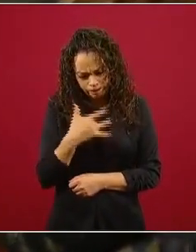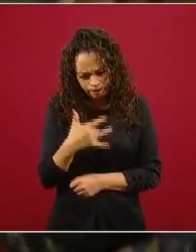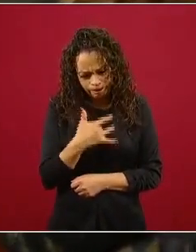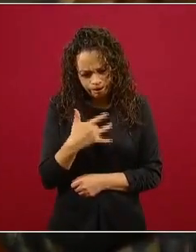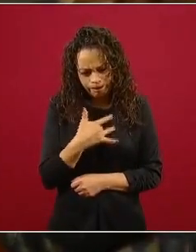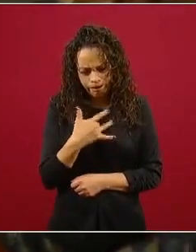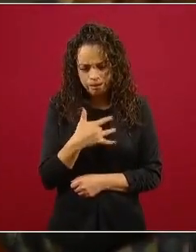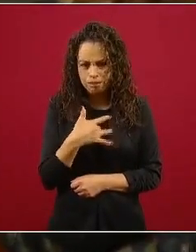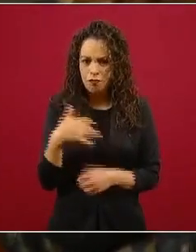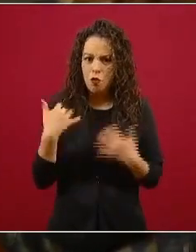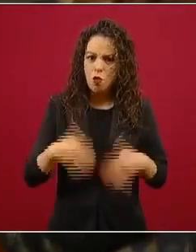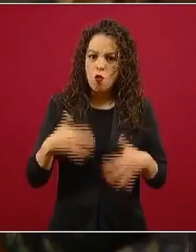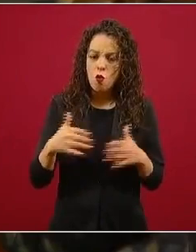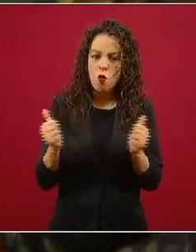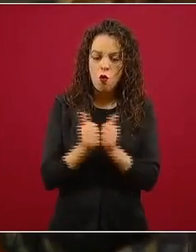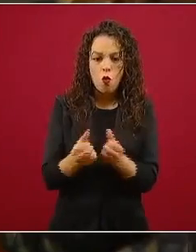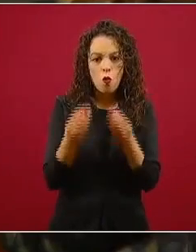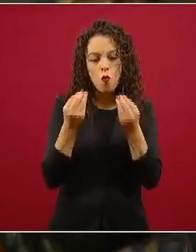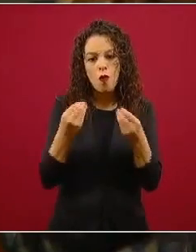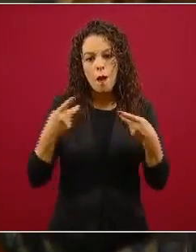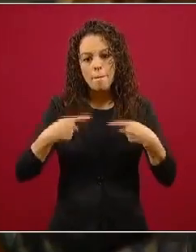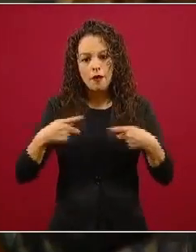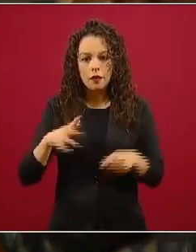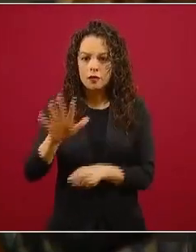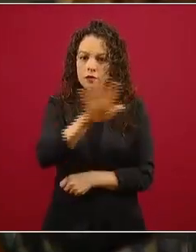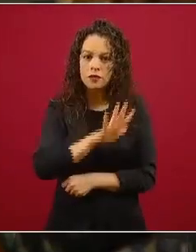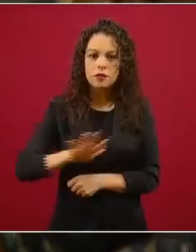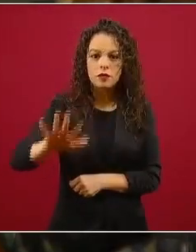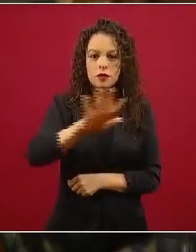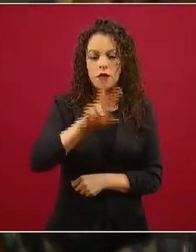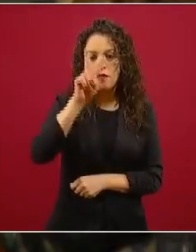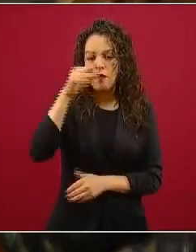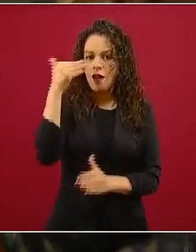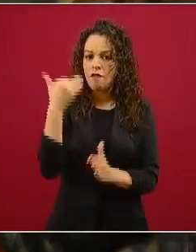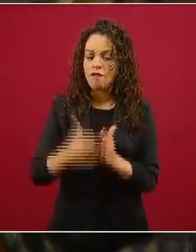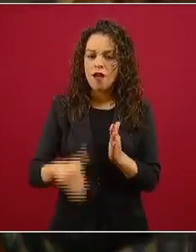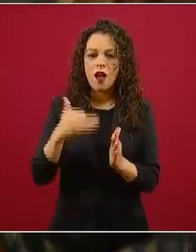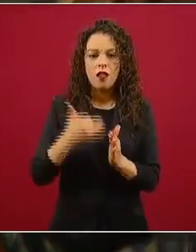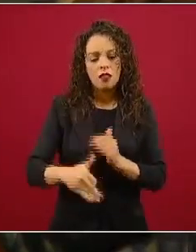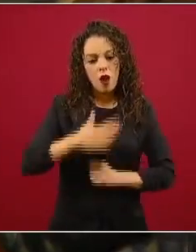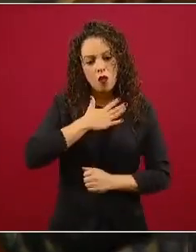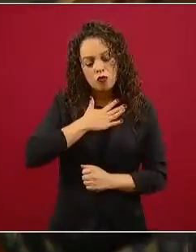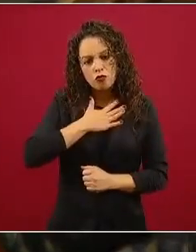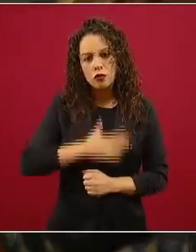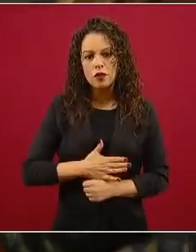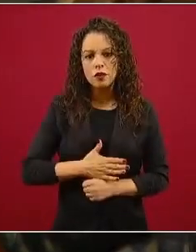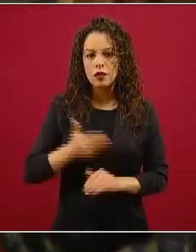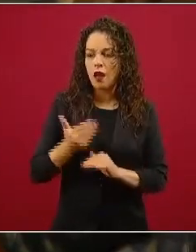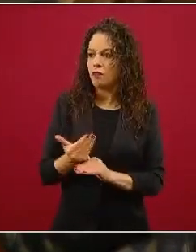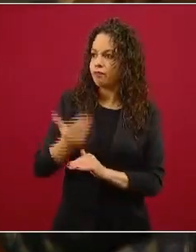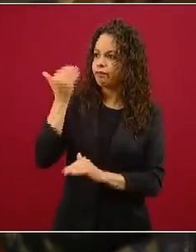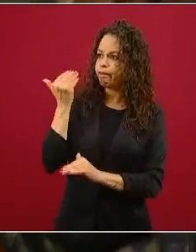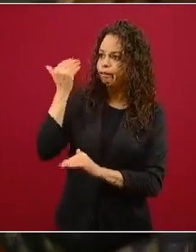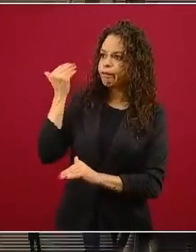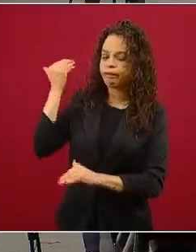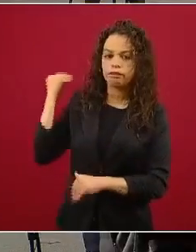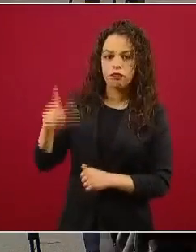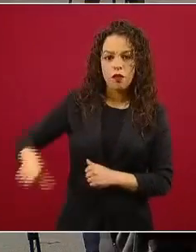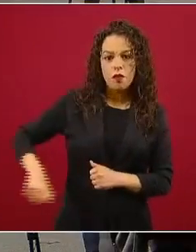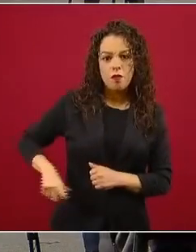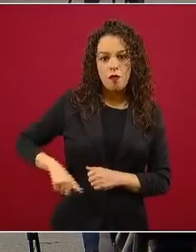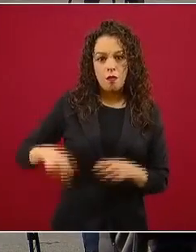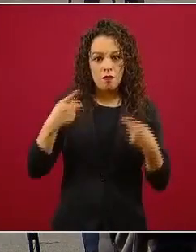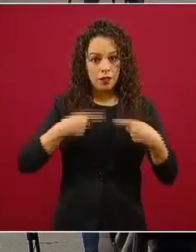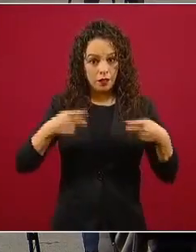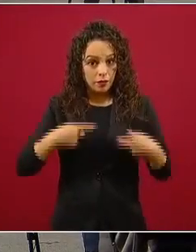en contra de todas estas injusticias de gobiernos anteriores, y pues donde